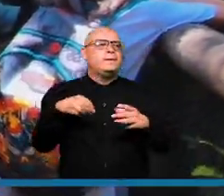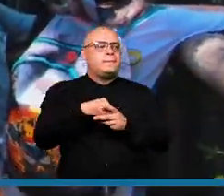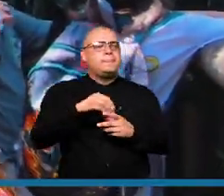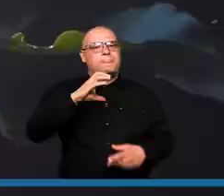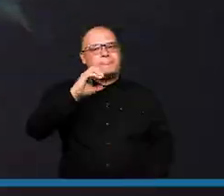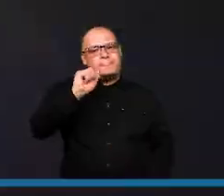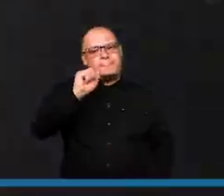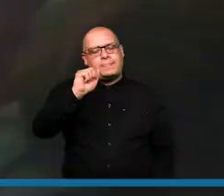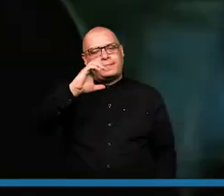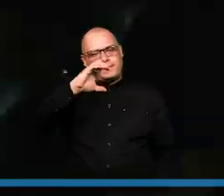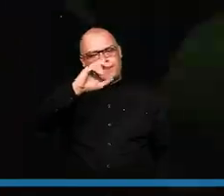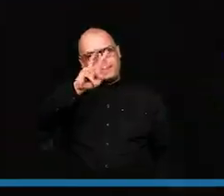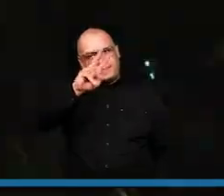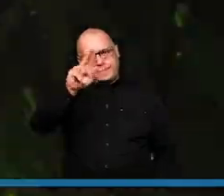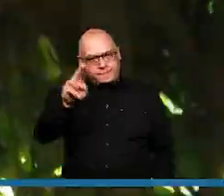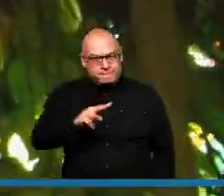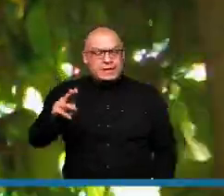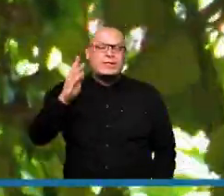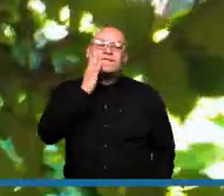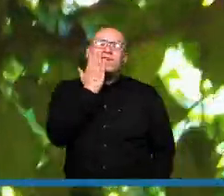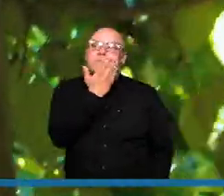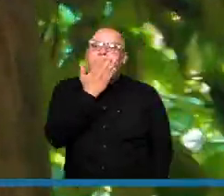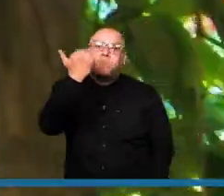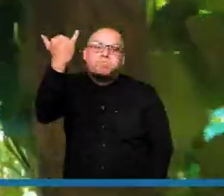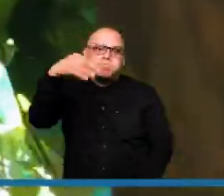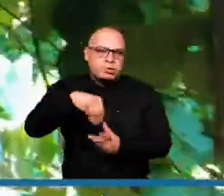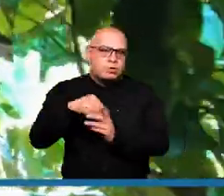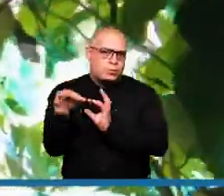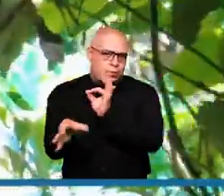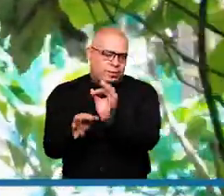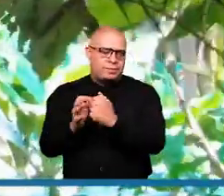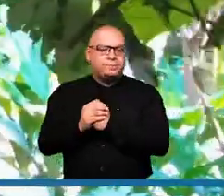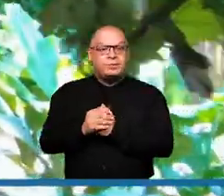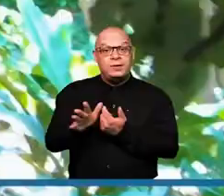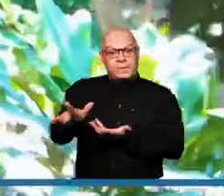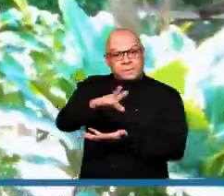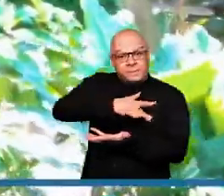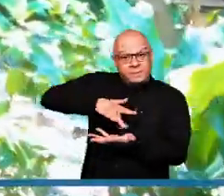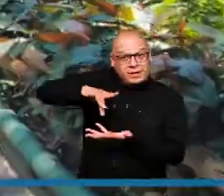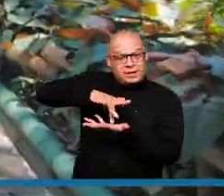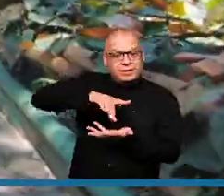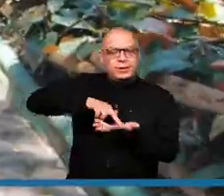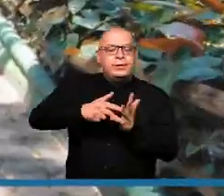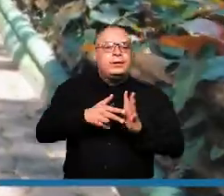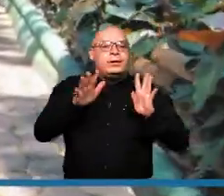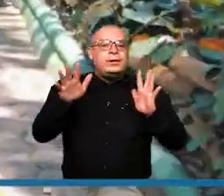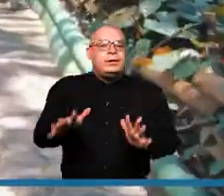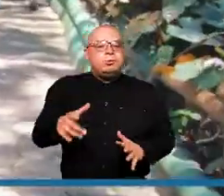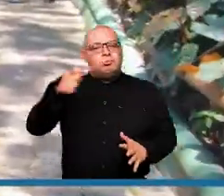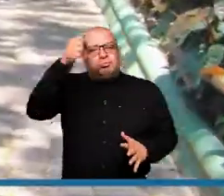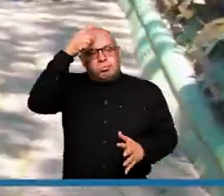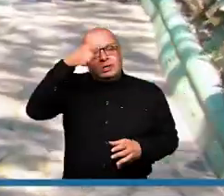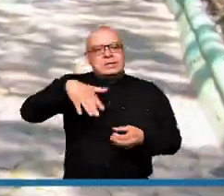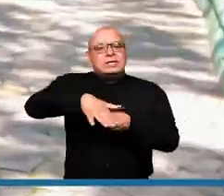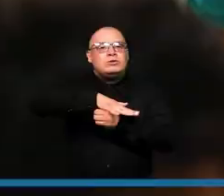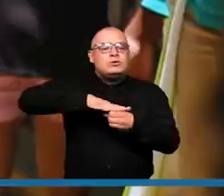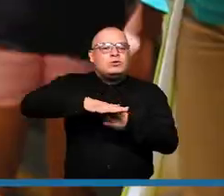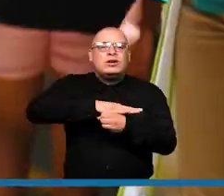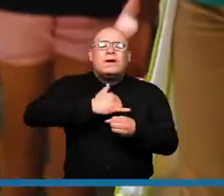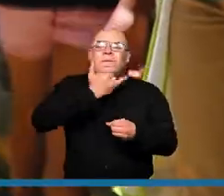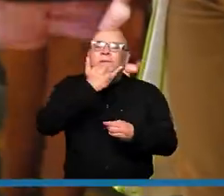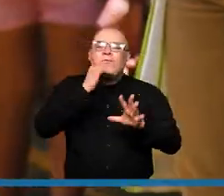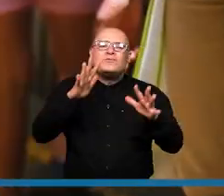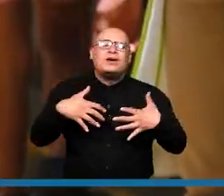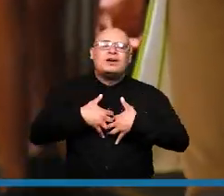los CAPS. Este proyecto de parque de la conservación realmente es de todos y se trata de comprender qué es lo que está sucediendo